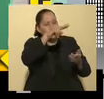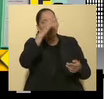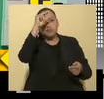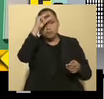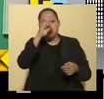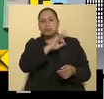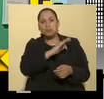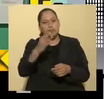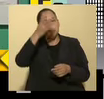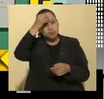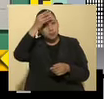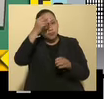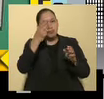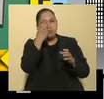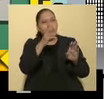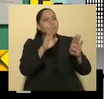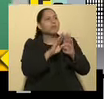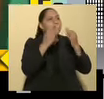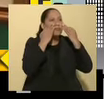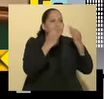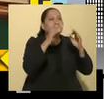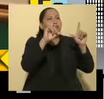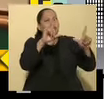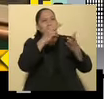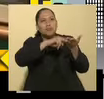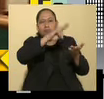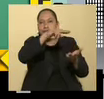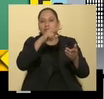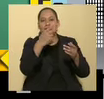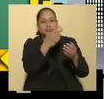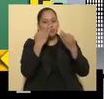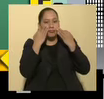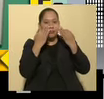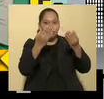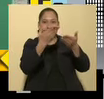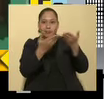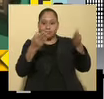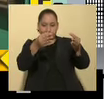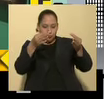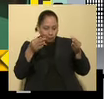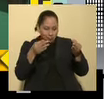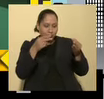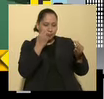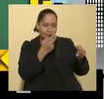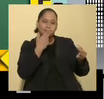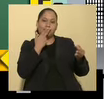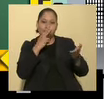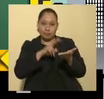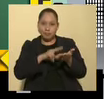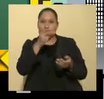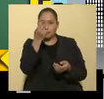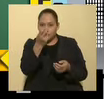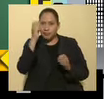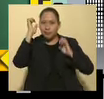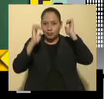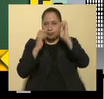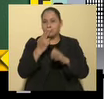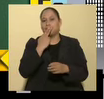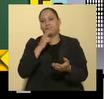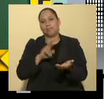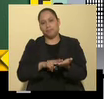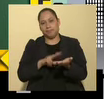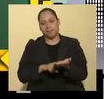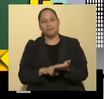pues testimoniando su paso por el mundo. Sí, que esto es un poco lo que tiene de valioso la exposición. Lo que podemos ver